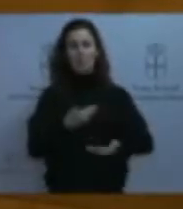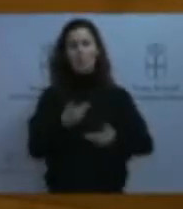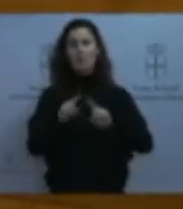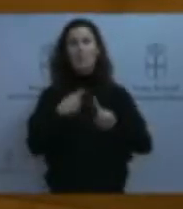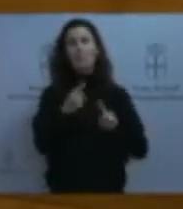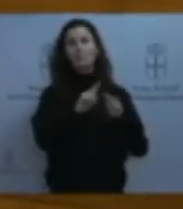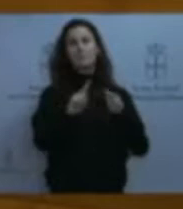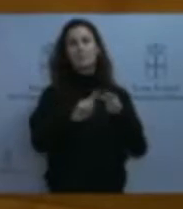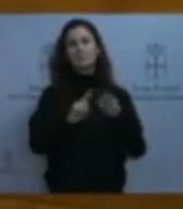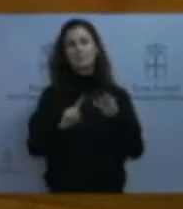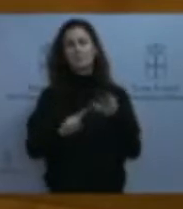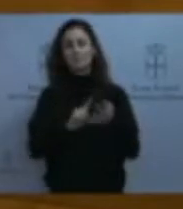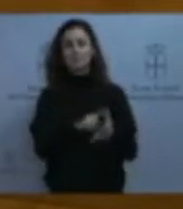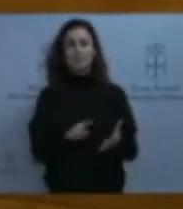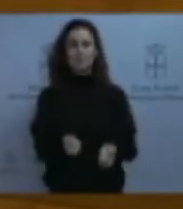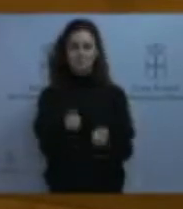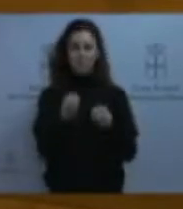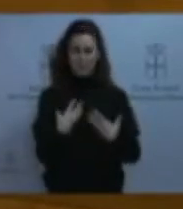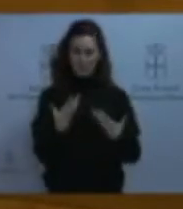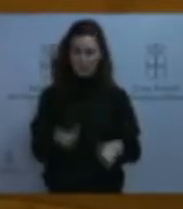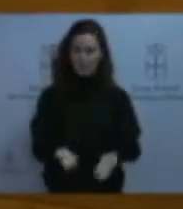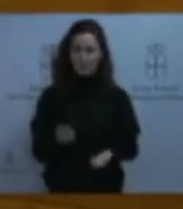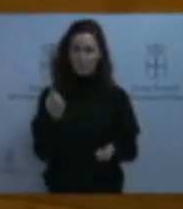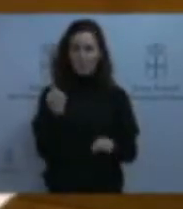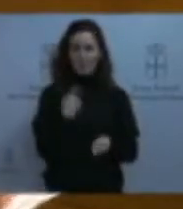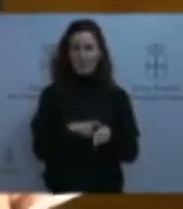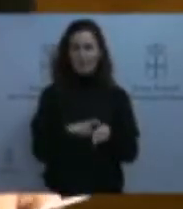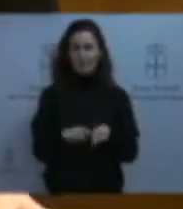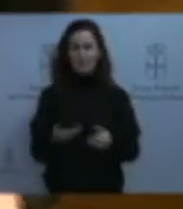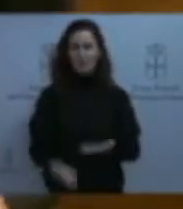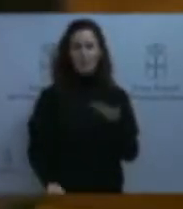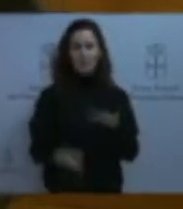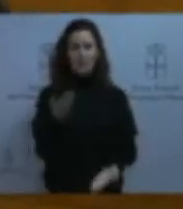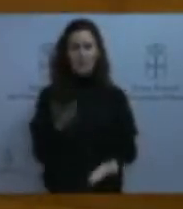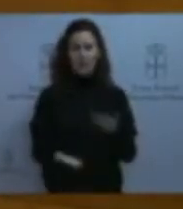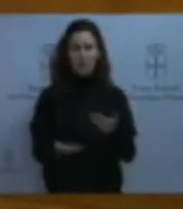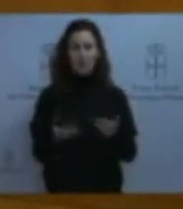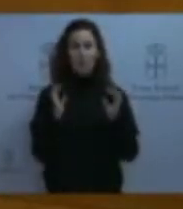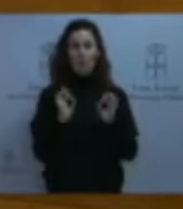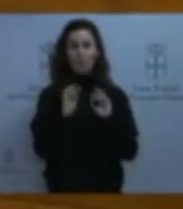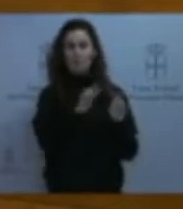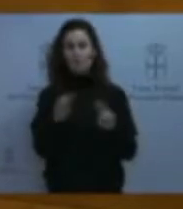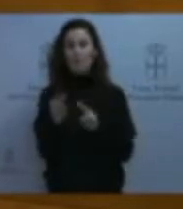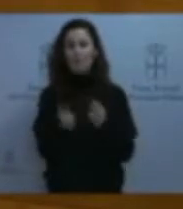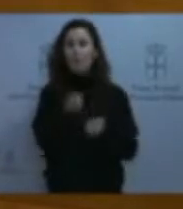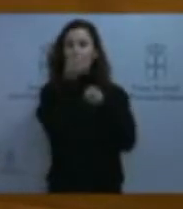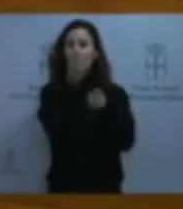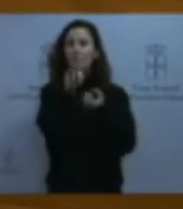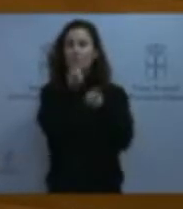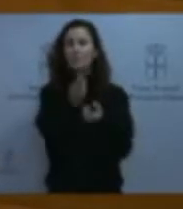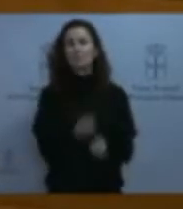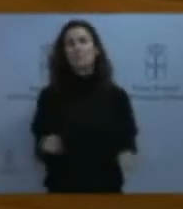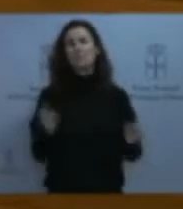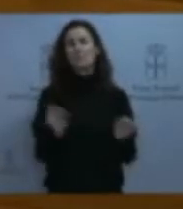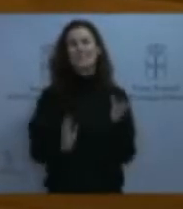que ha comentado. Efectivamente, uno de los aspectos que estamos valorando y que, desde luego, que aflora con los datos es la reincidencia de